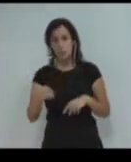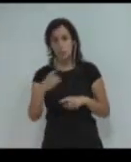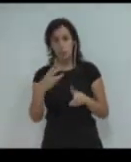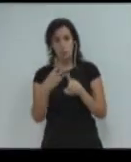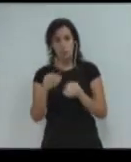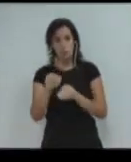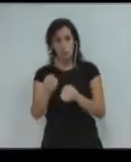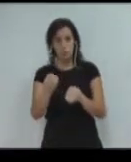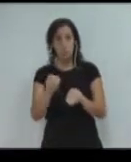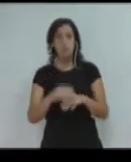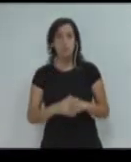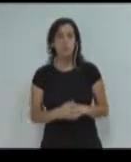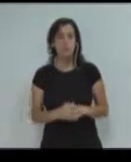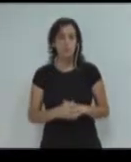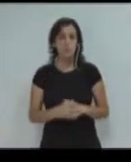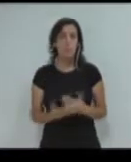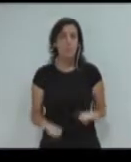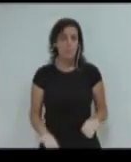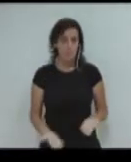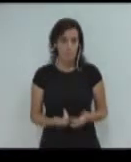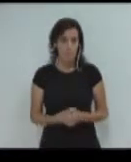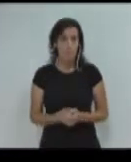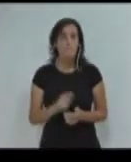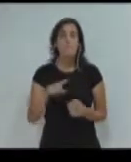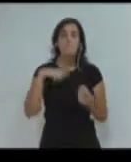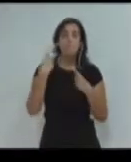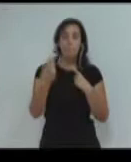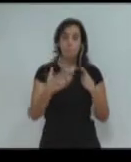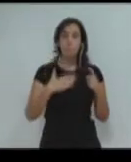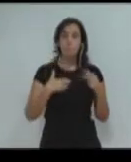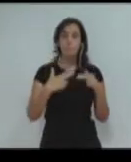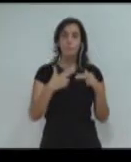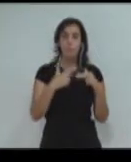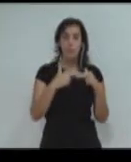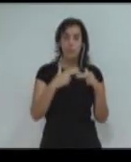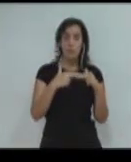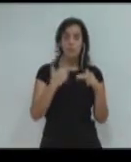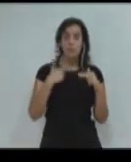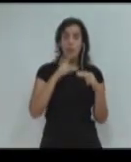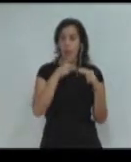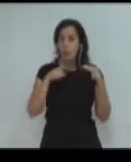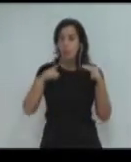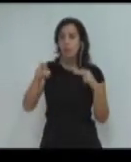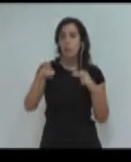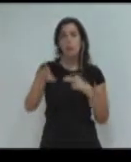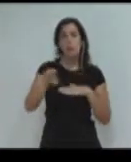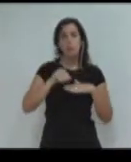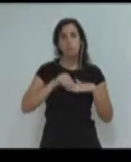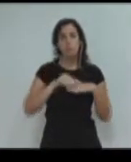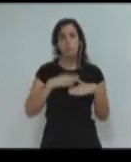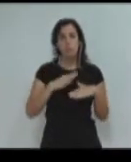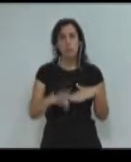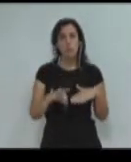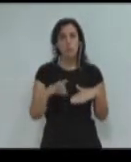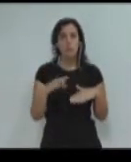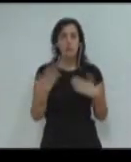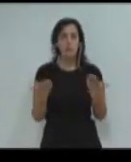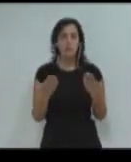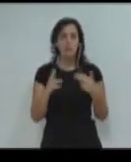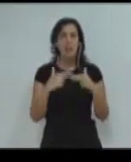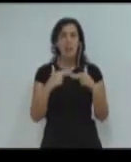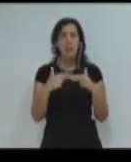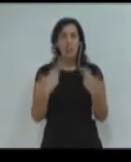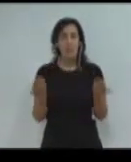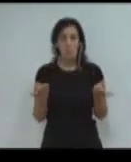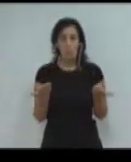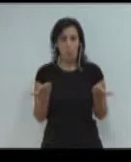llevar a un enlace X. Ujú. Eso es. Claro, Que no- luego tú quieres tener el enlace, pues ya, como ya has llegado al enlace, ya lo coges y ya Es está. que Claro, en realidad no no, te vamos a lee. querer el enlace para nada.